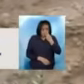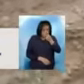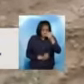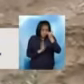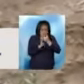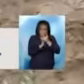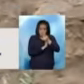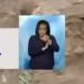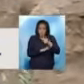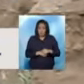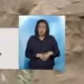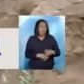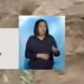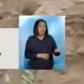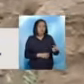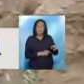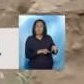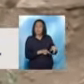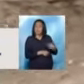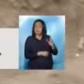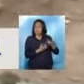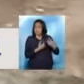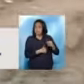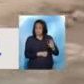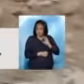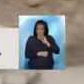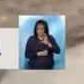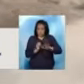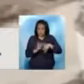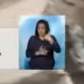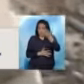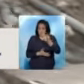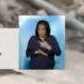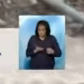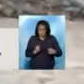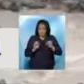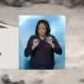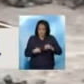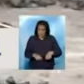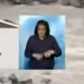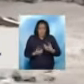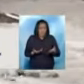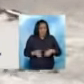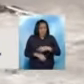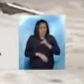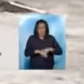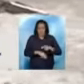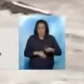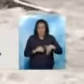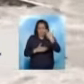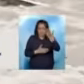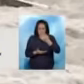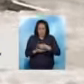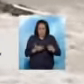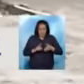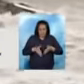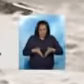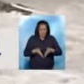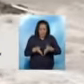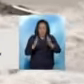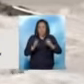y el vocero de Viandes añadió que se espera que la próxima semana el tránsito vuelva a la normalidad, es decir, se espera el